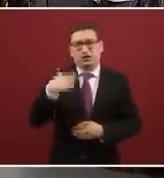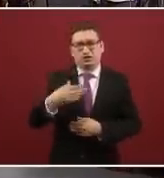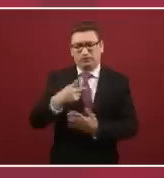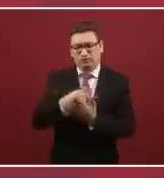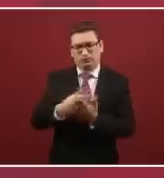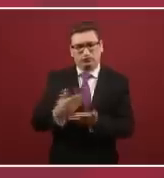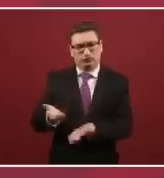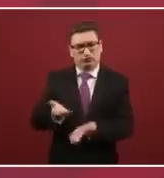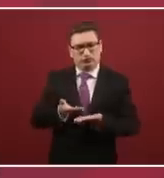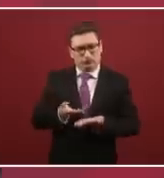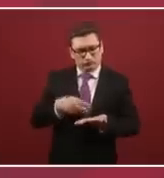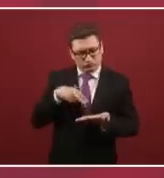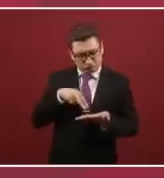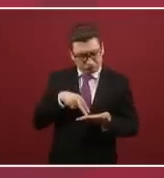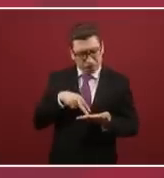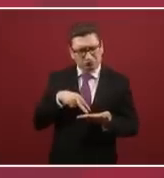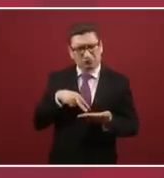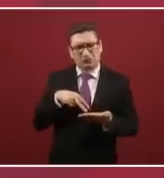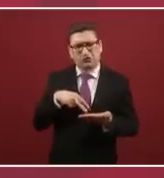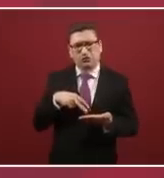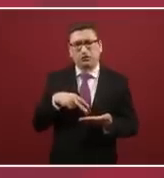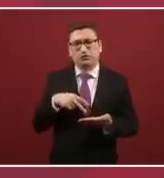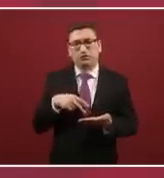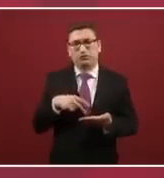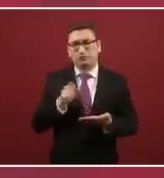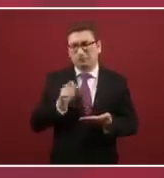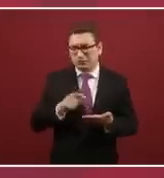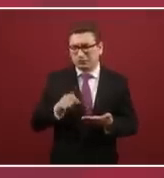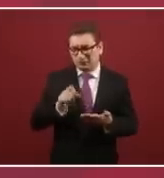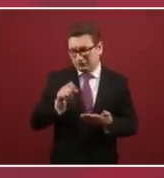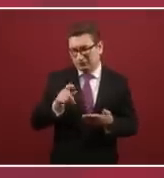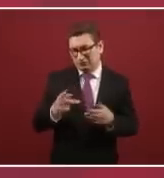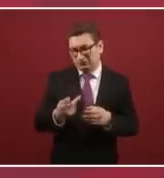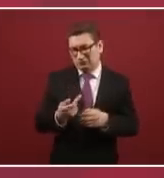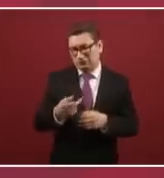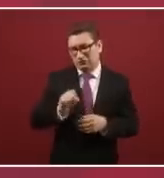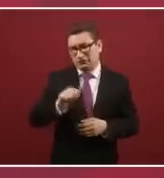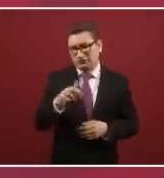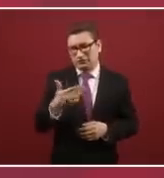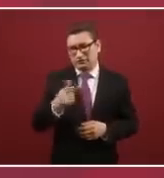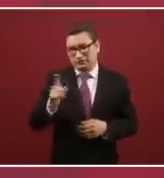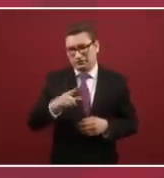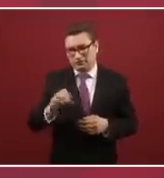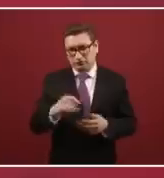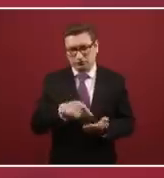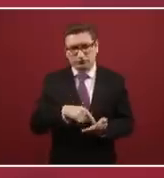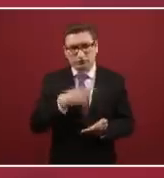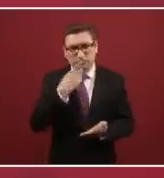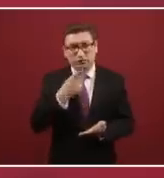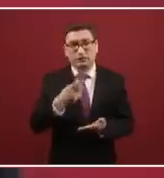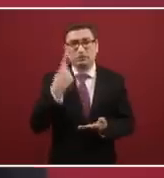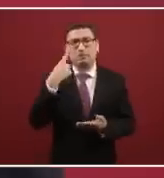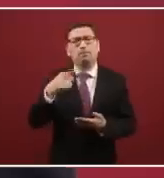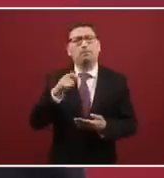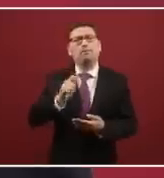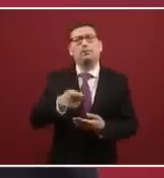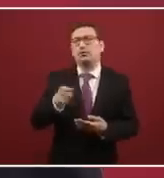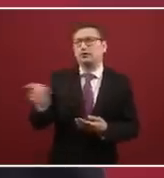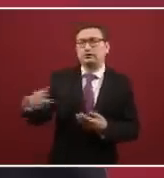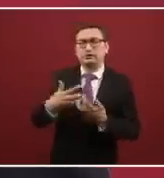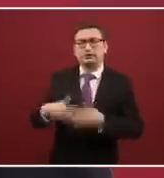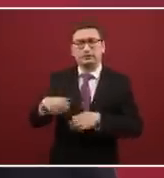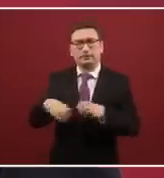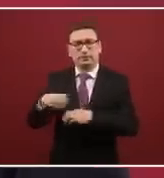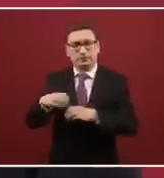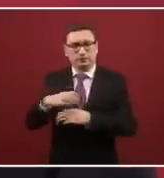un programa por lo del sargazo. y era para contratar una empresa.